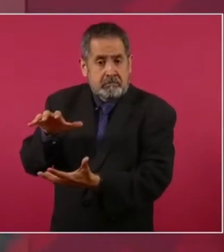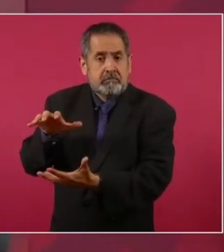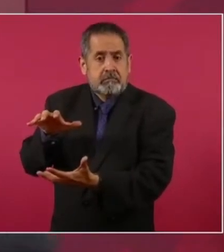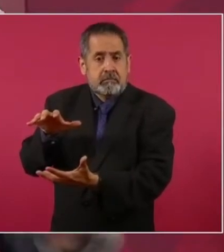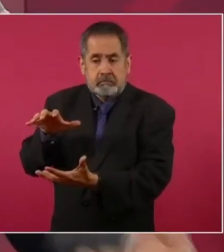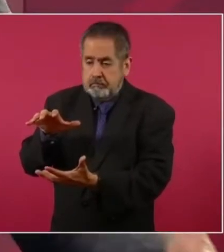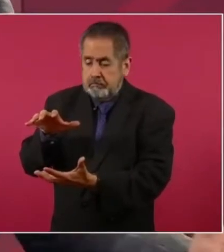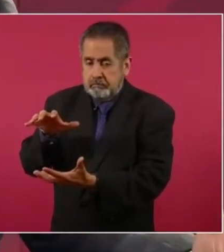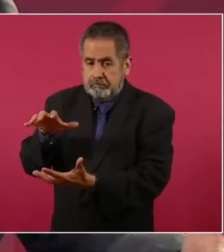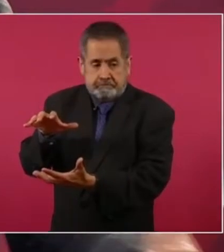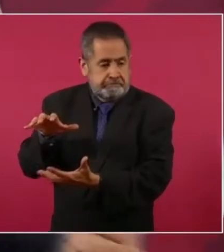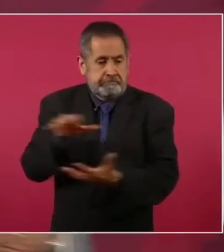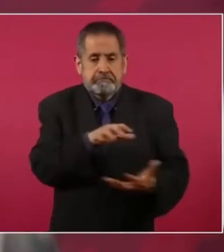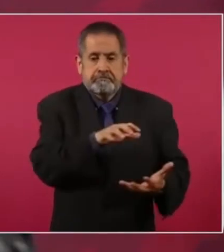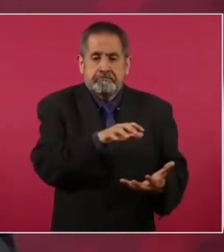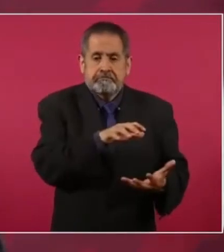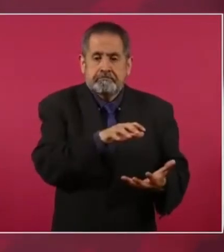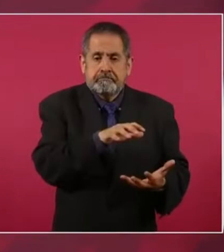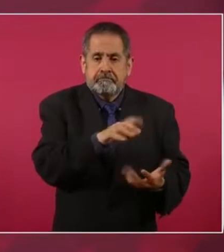se les